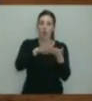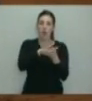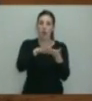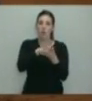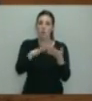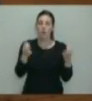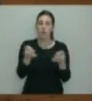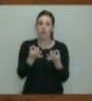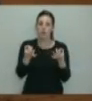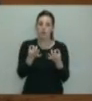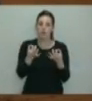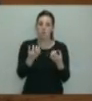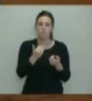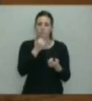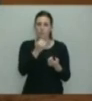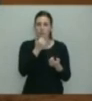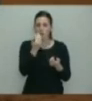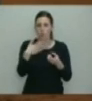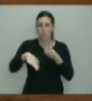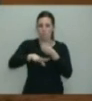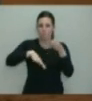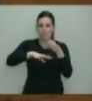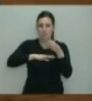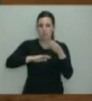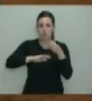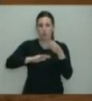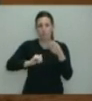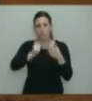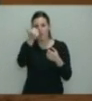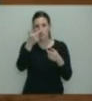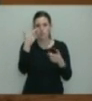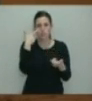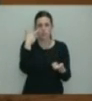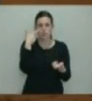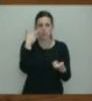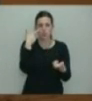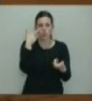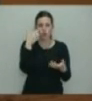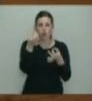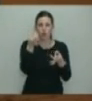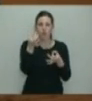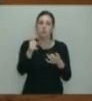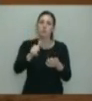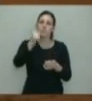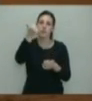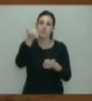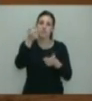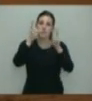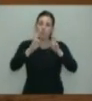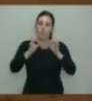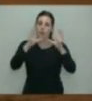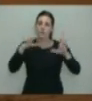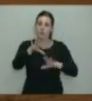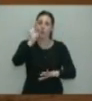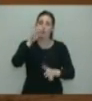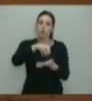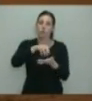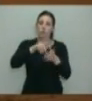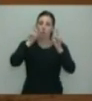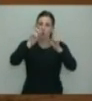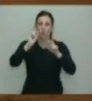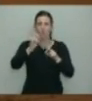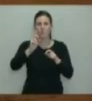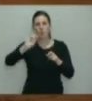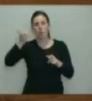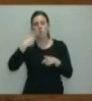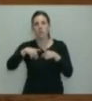algo más básico y más concreto, más que esta cuestión de la libertad de elección de centro educativo,